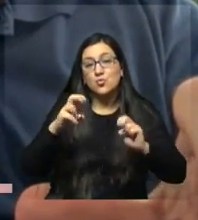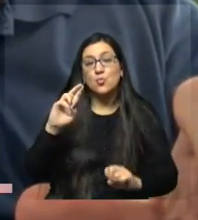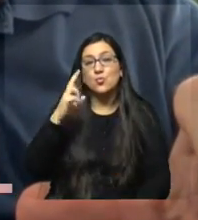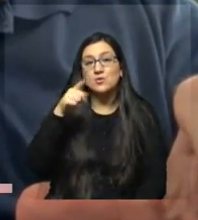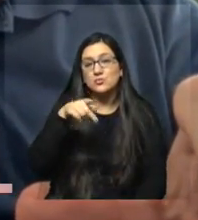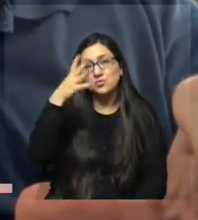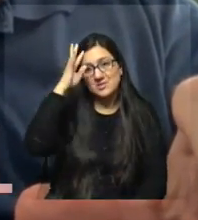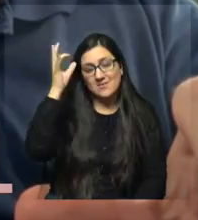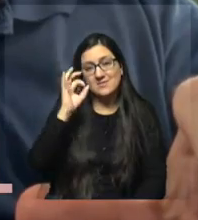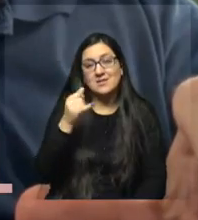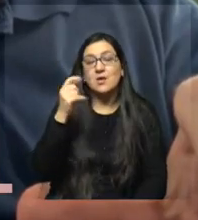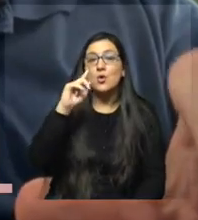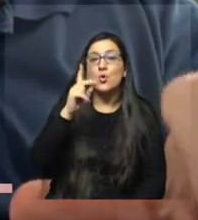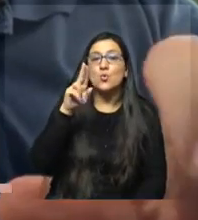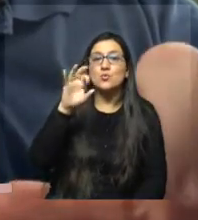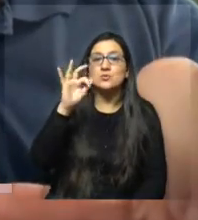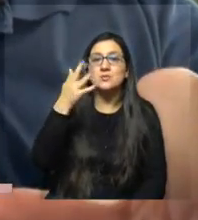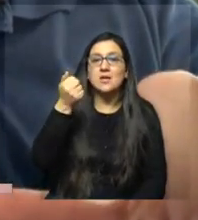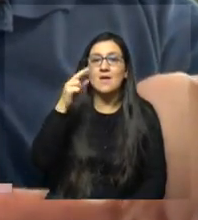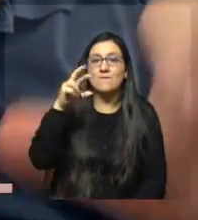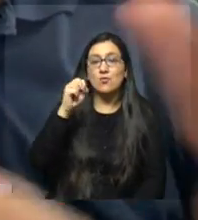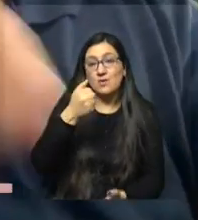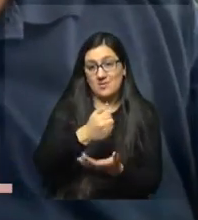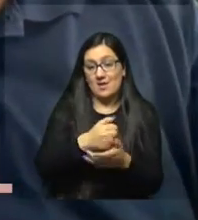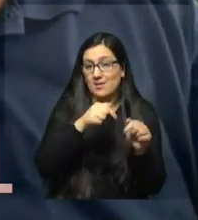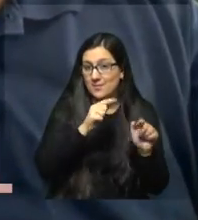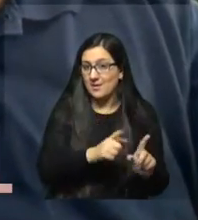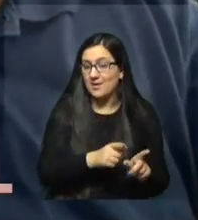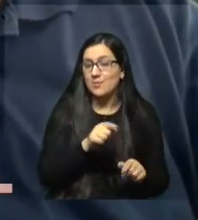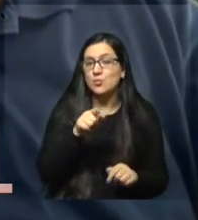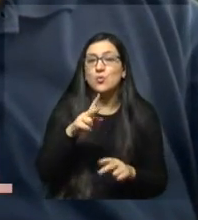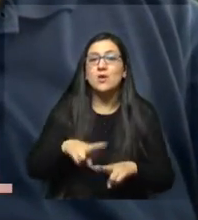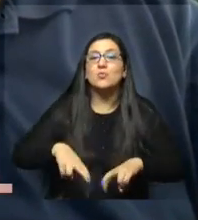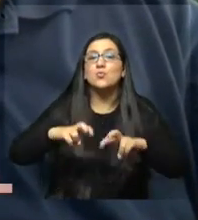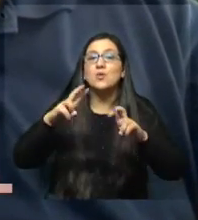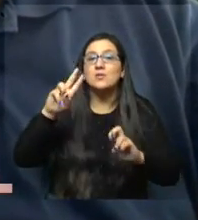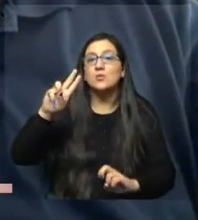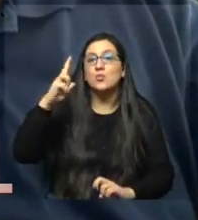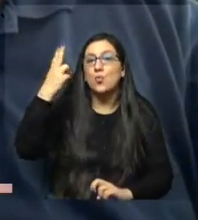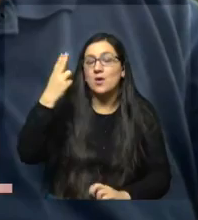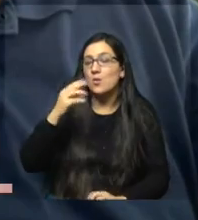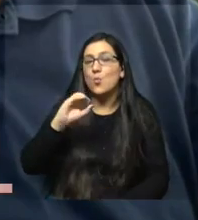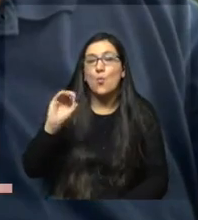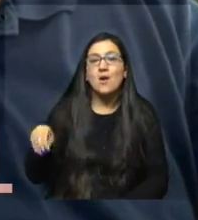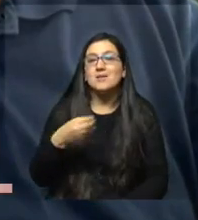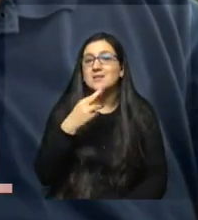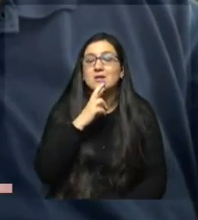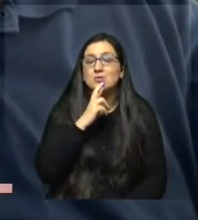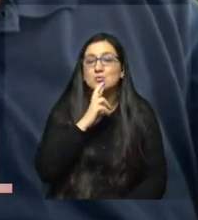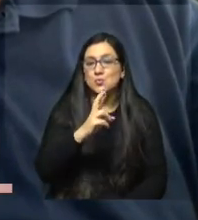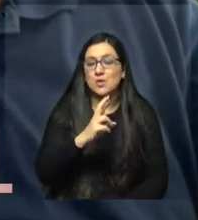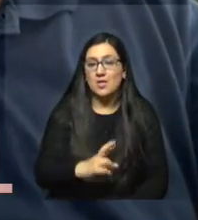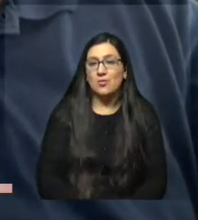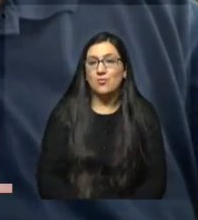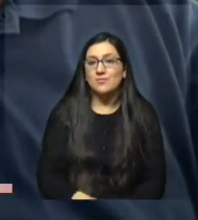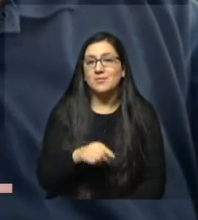ya lo sabes, a Gustavo acá, pero tú hiciste el estudio del caso uruguayo. ¿Qué resulta como primeras impresiones